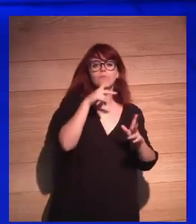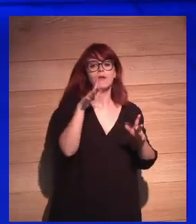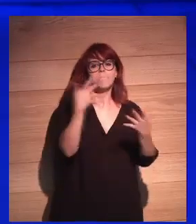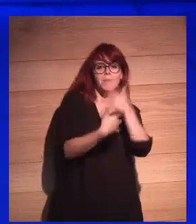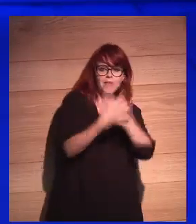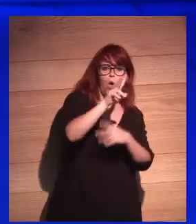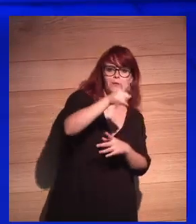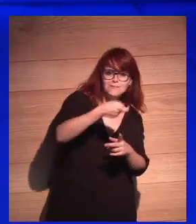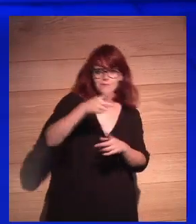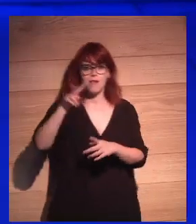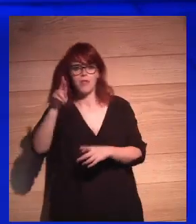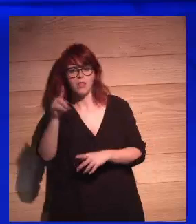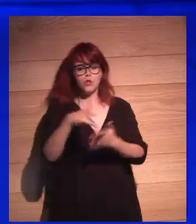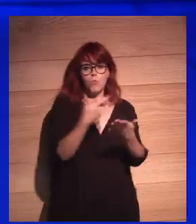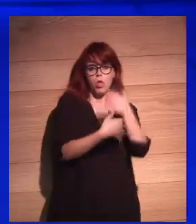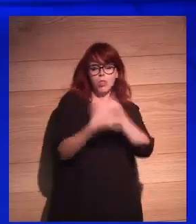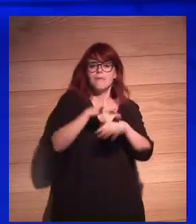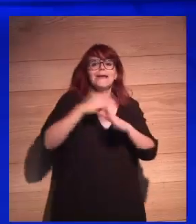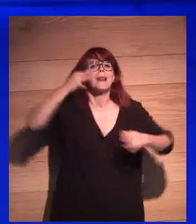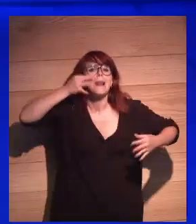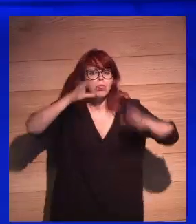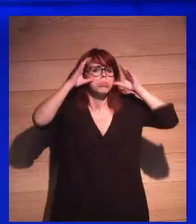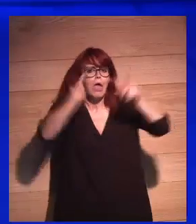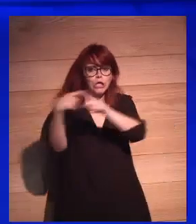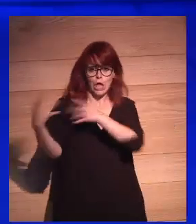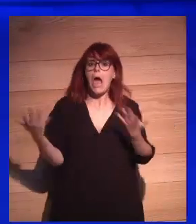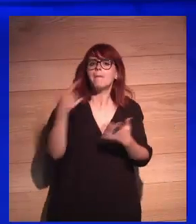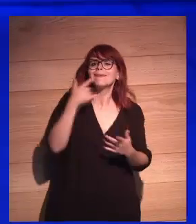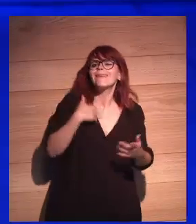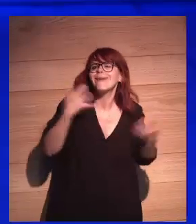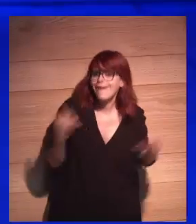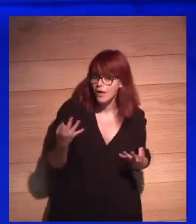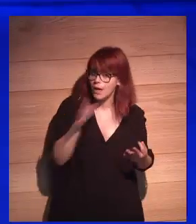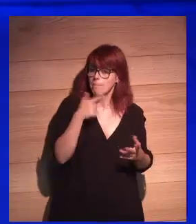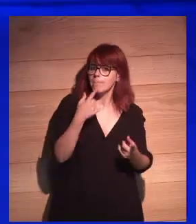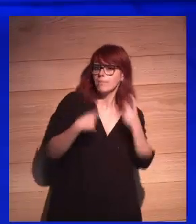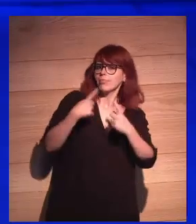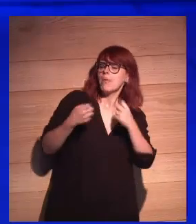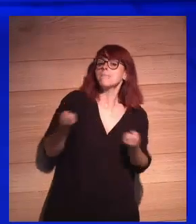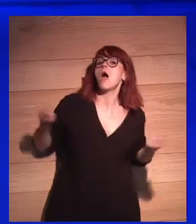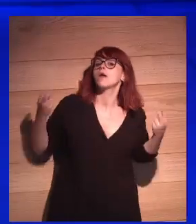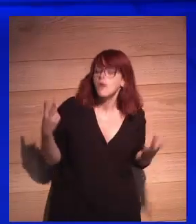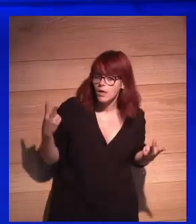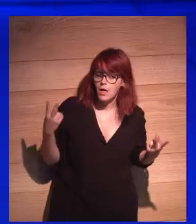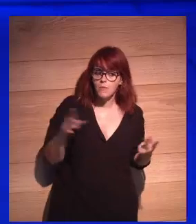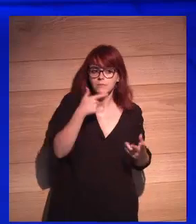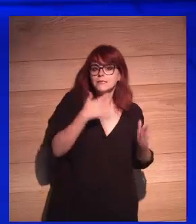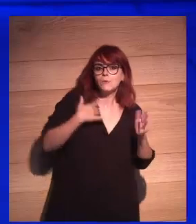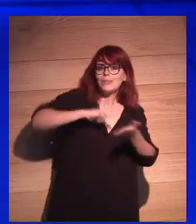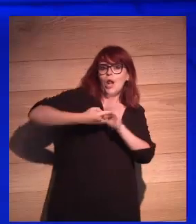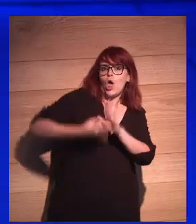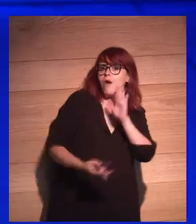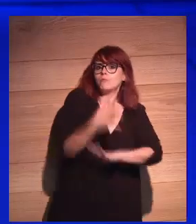realidad aumentada o realidad virtual, yo quiero realidad, cosas, vale, ¿qué quieres? Y entonces dices, ¿qué quieres? Algo como esto, como esto, como esto. Tecnología por meter.